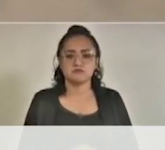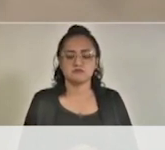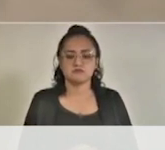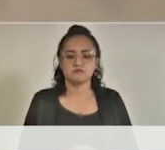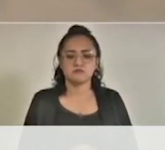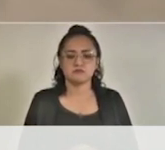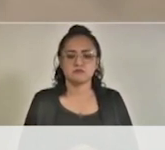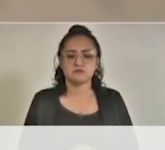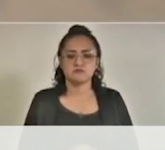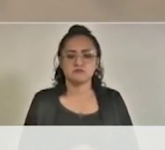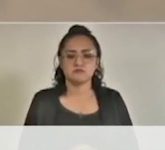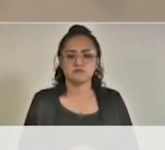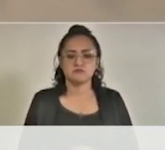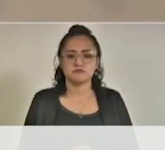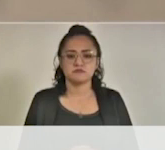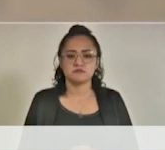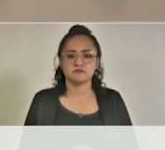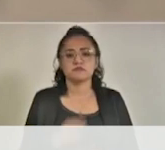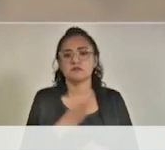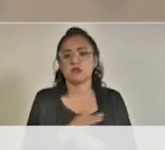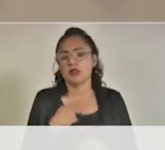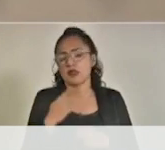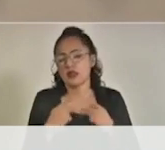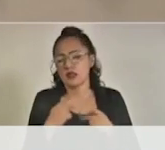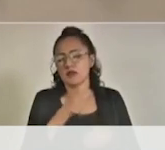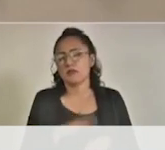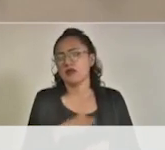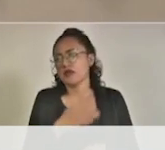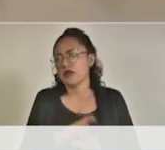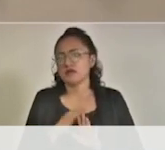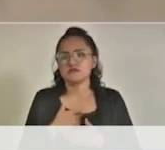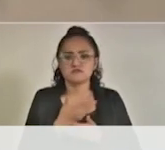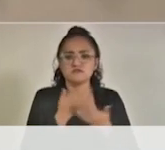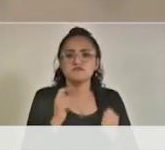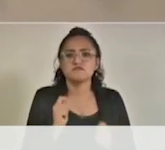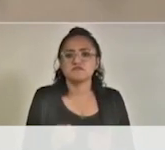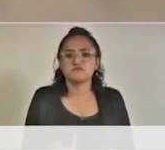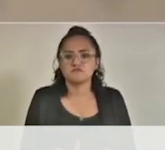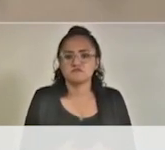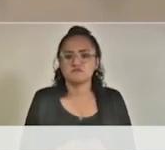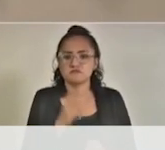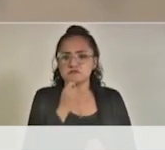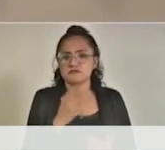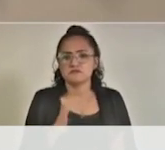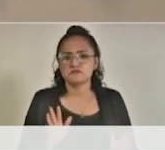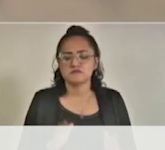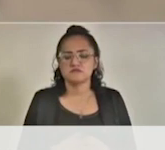hablarán, ya estarán hablando ahorita o hablarán más tarde, y